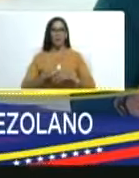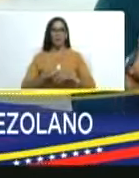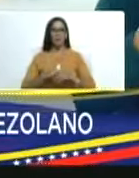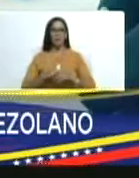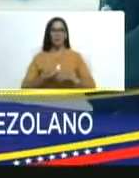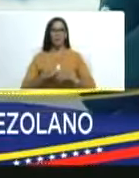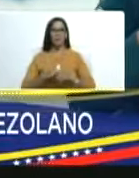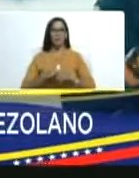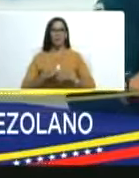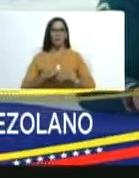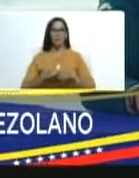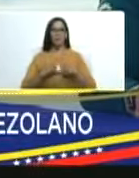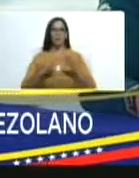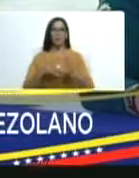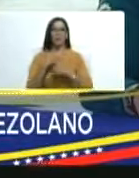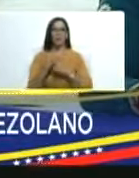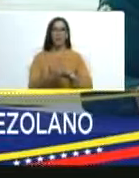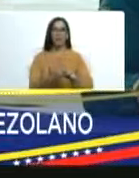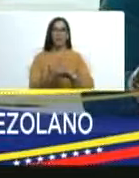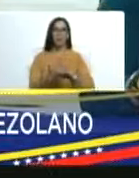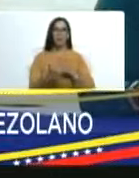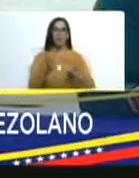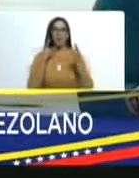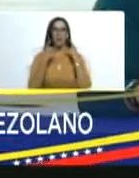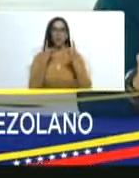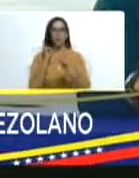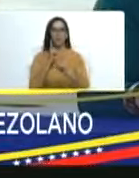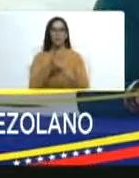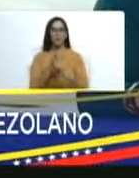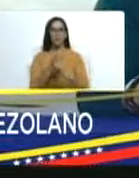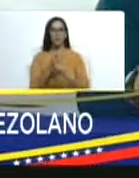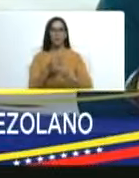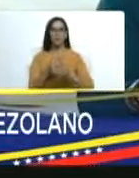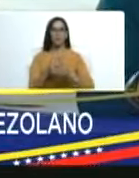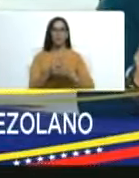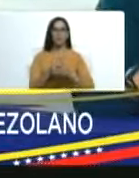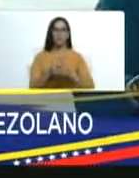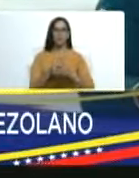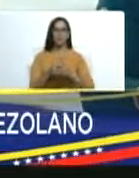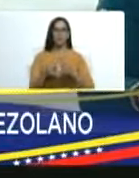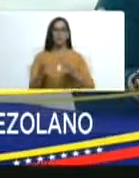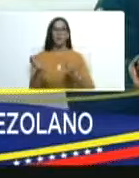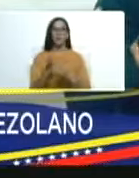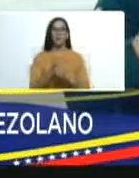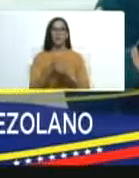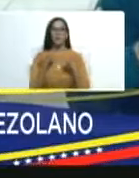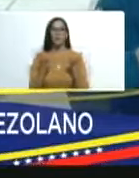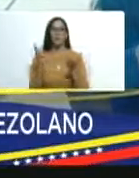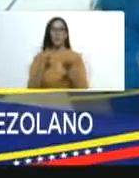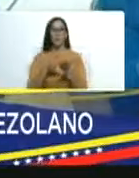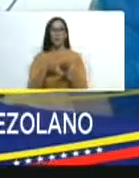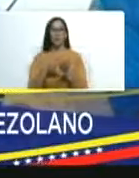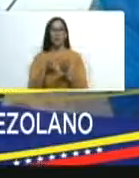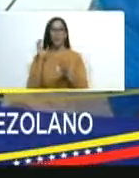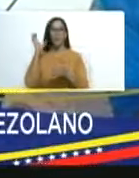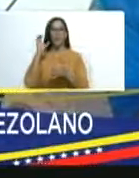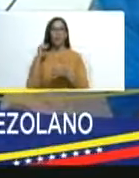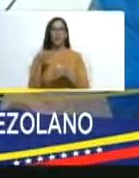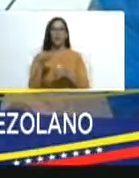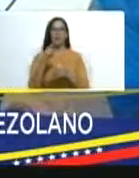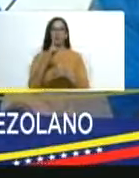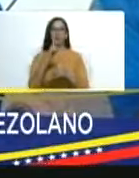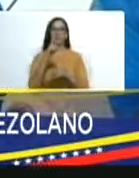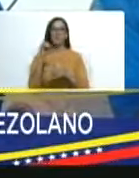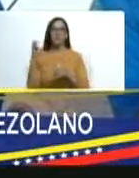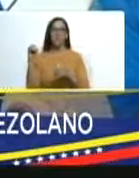Así es, presidente. ¿Cuál es el plan? Acción concreta. Hemos localizado y ya están llegando al país los primeros 100 GPS